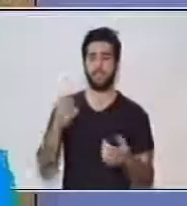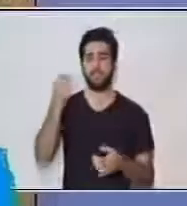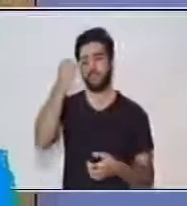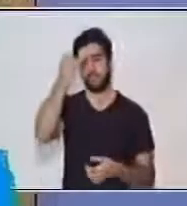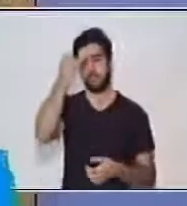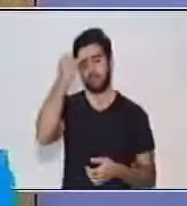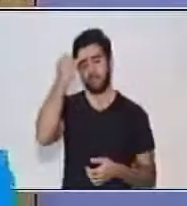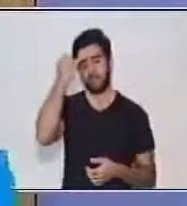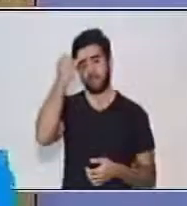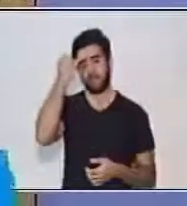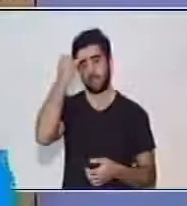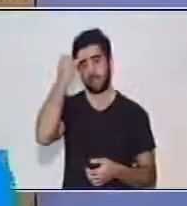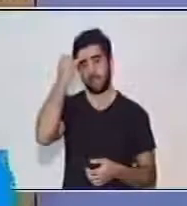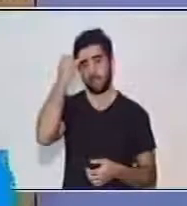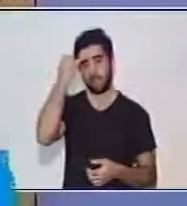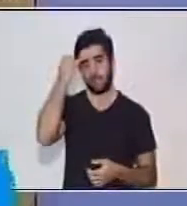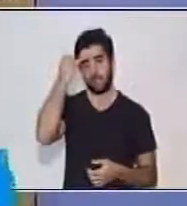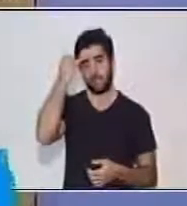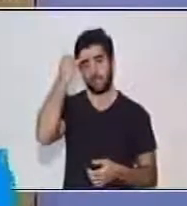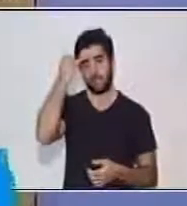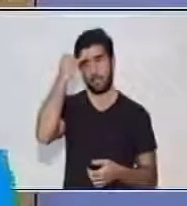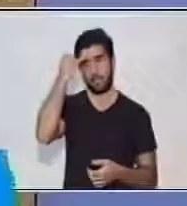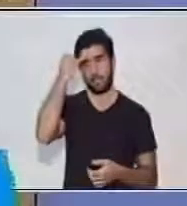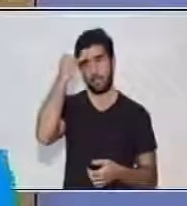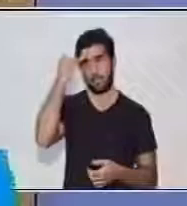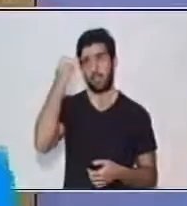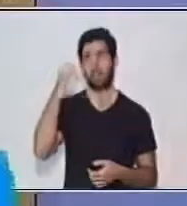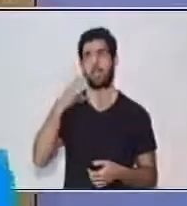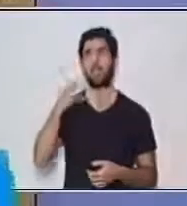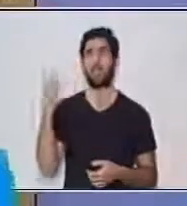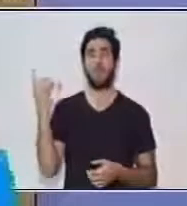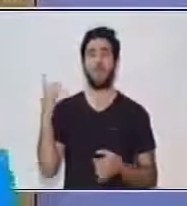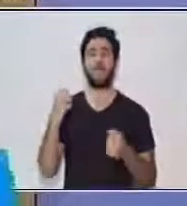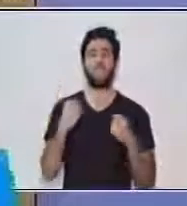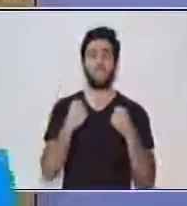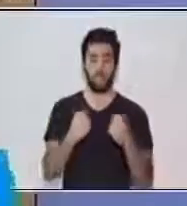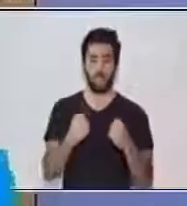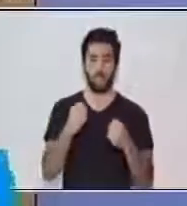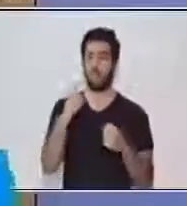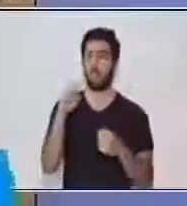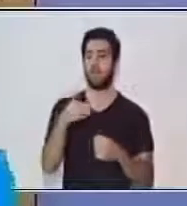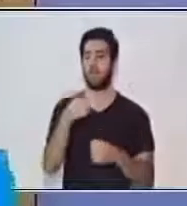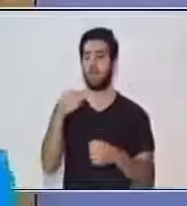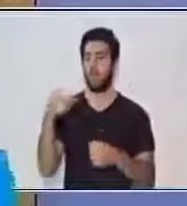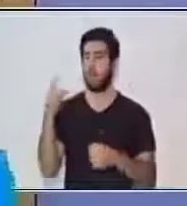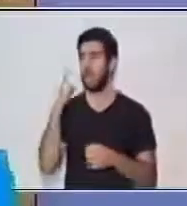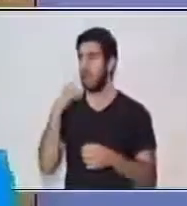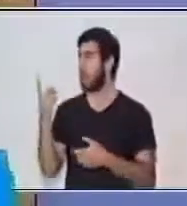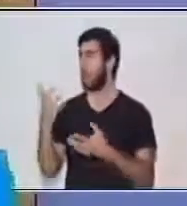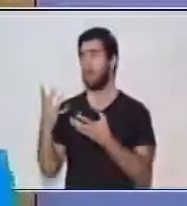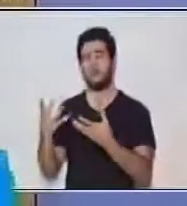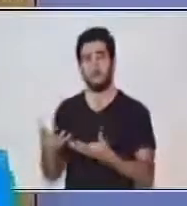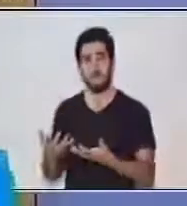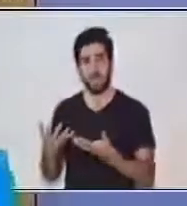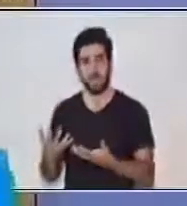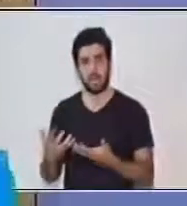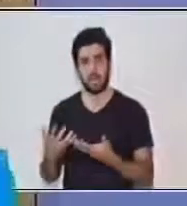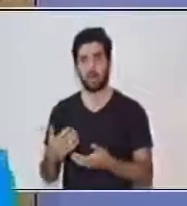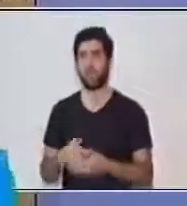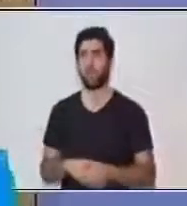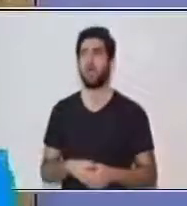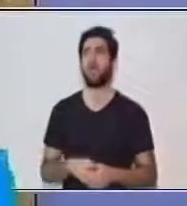una ecuación en física muy importante, que es fuerza igual a peso. La fuerza se